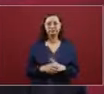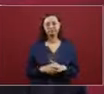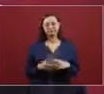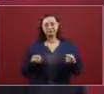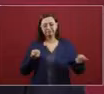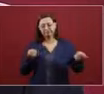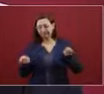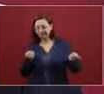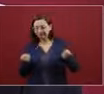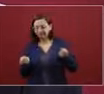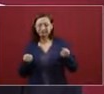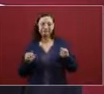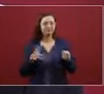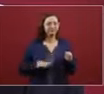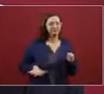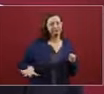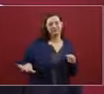control, el dominio